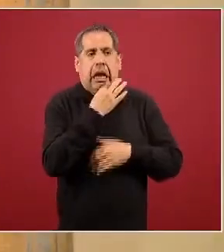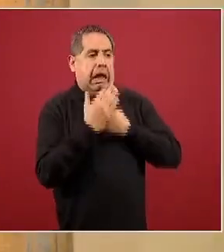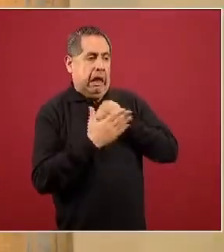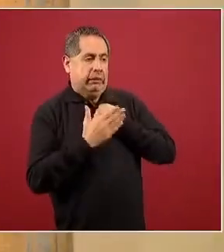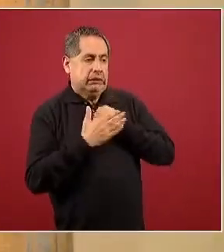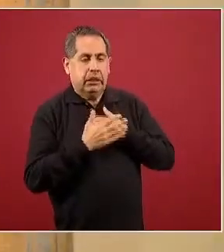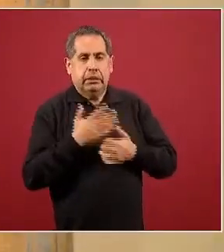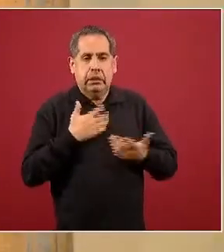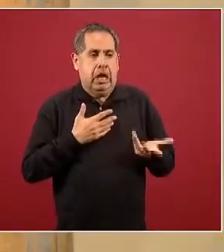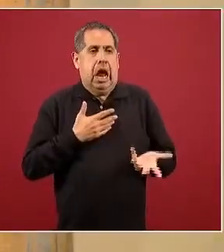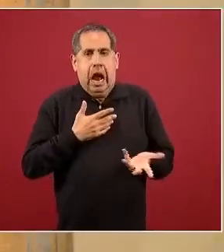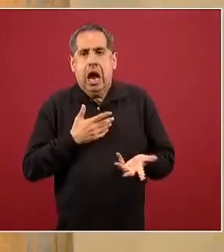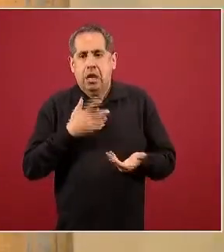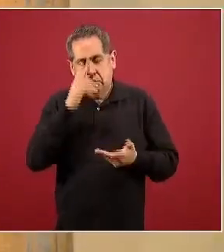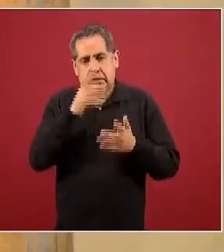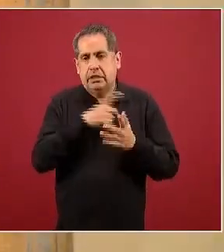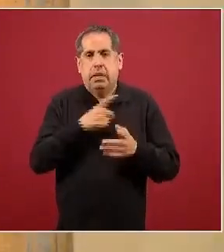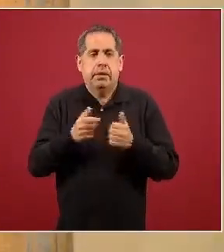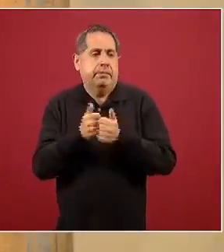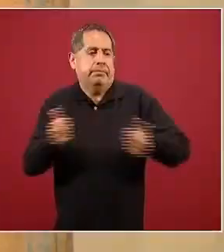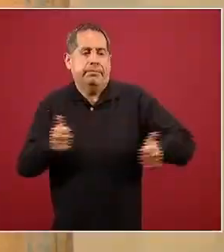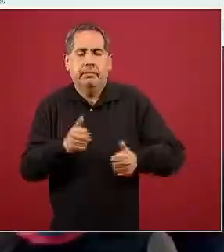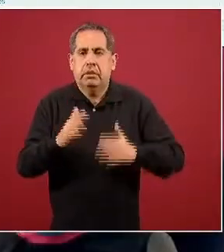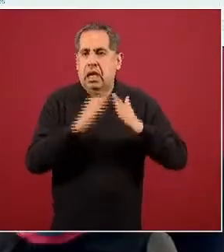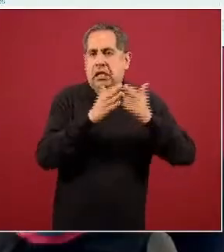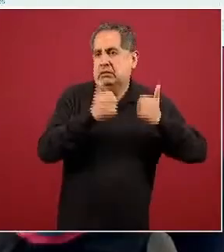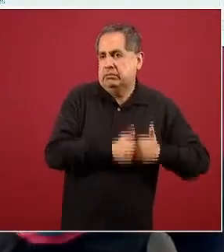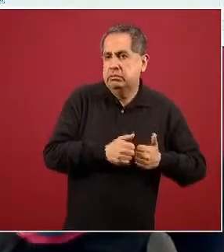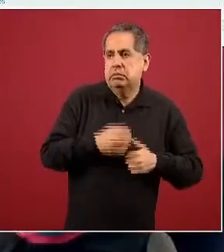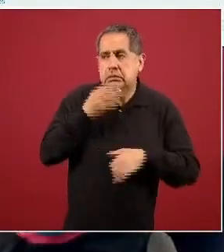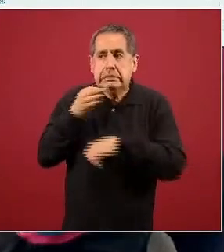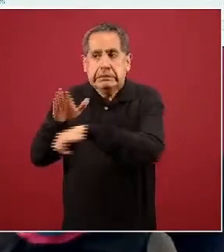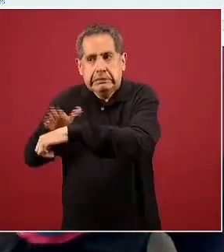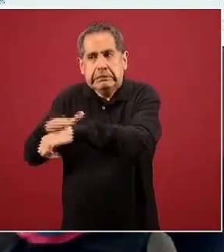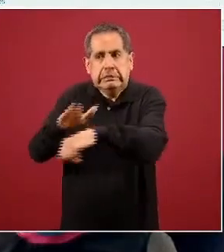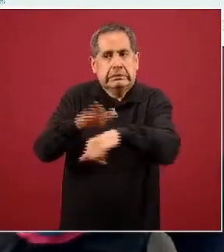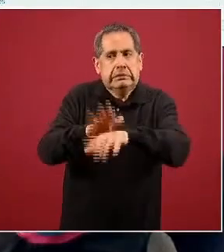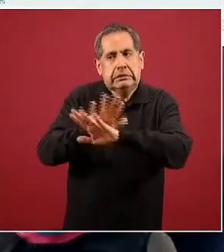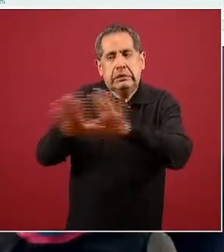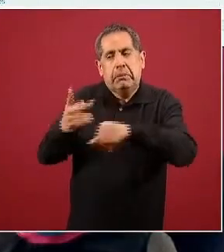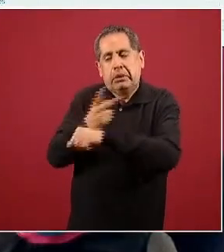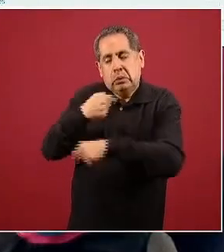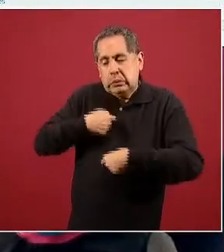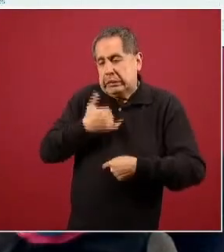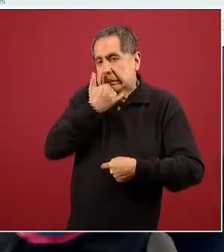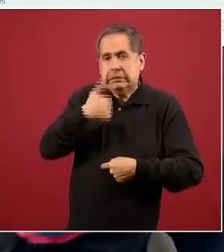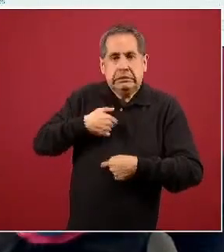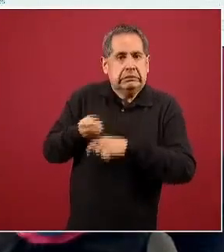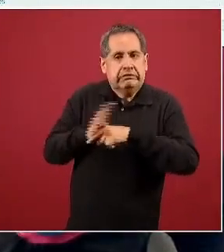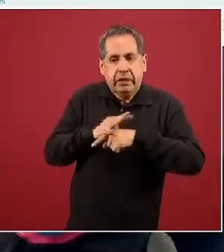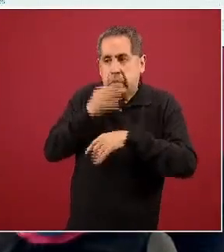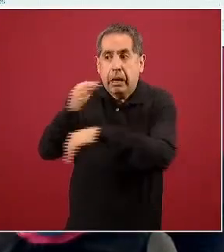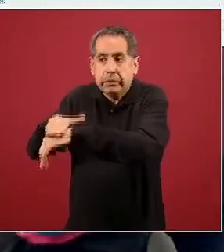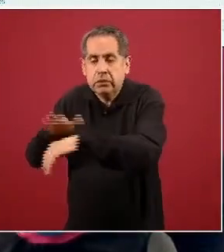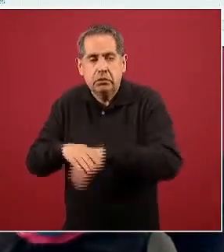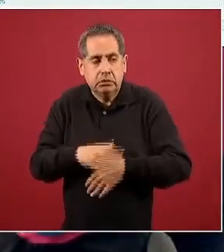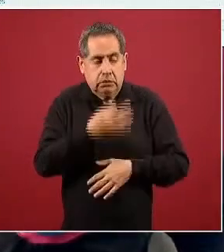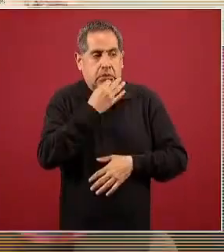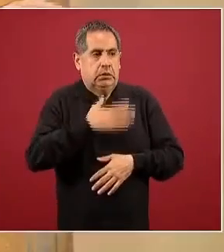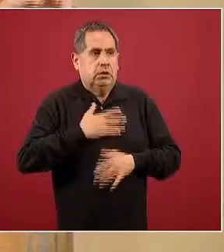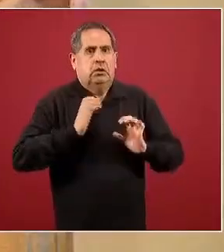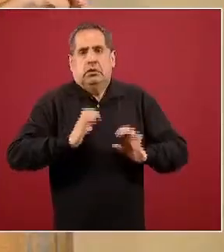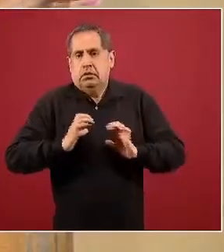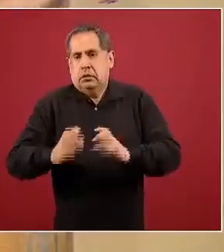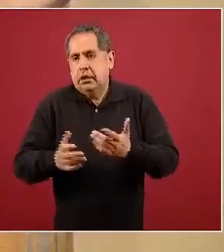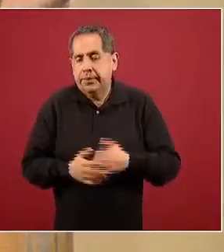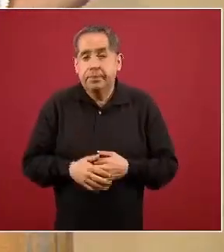están enfermos y hay que aislarse y hay que comunicarlo a sus contactos. Y las personas que desafortunadamente